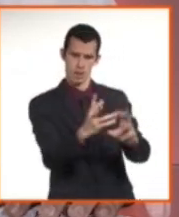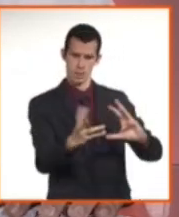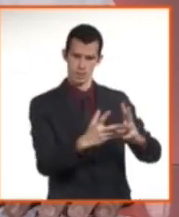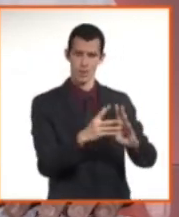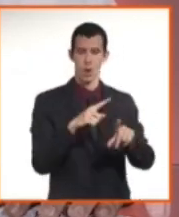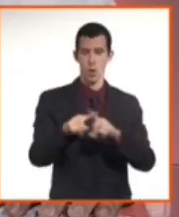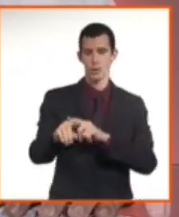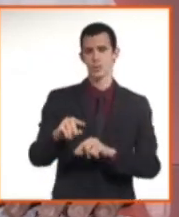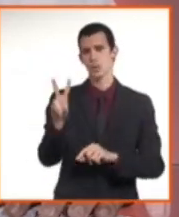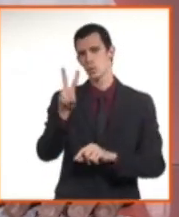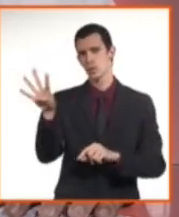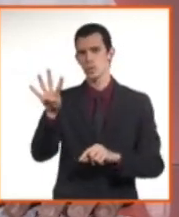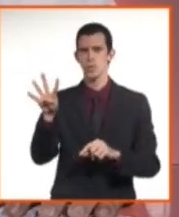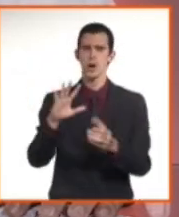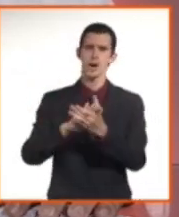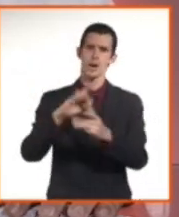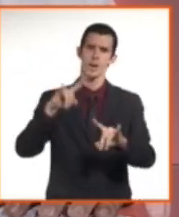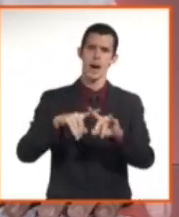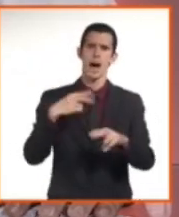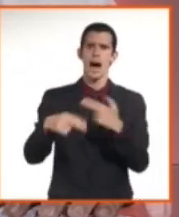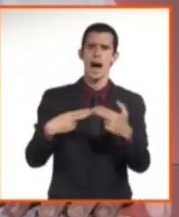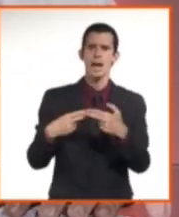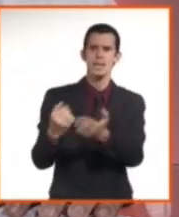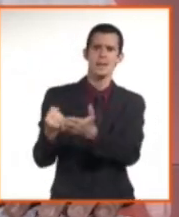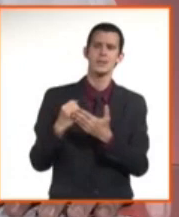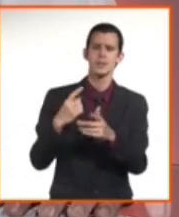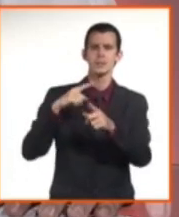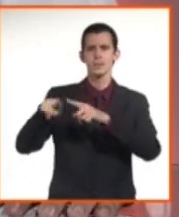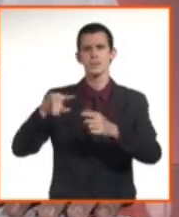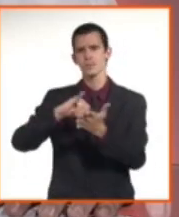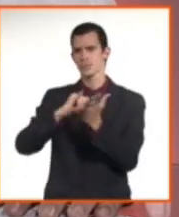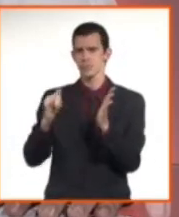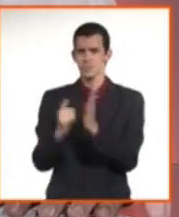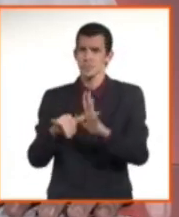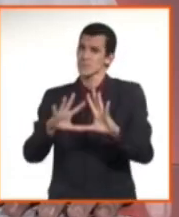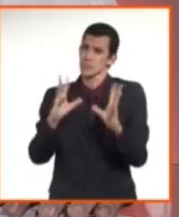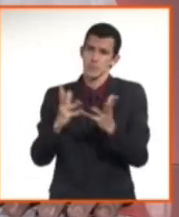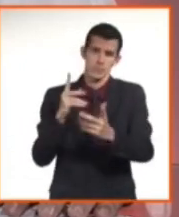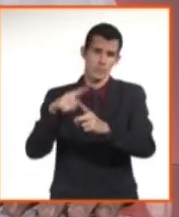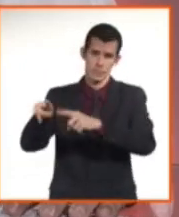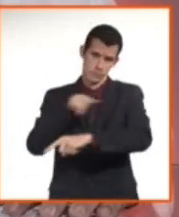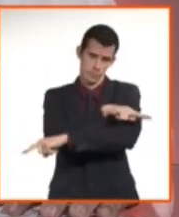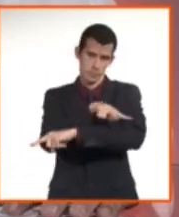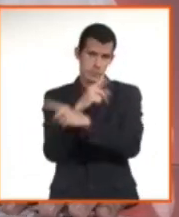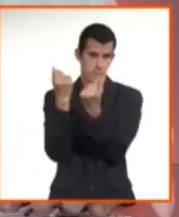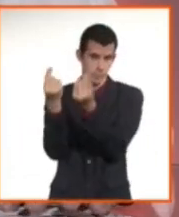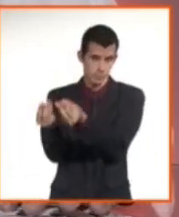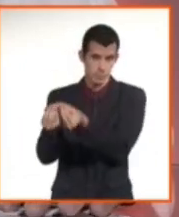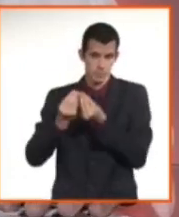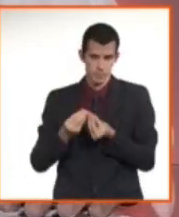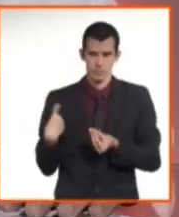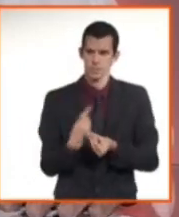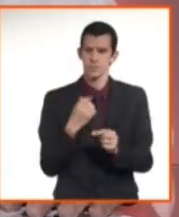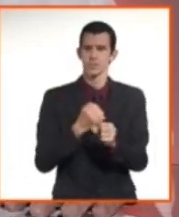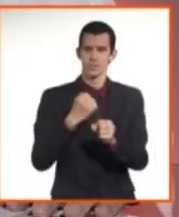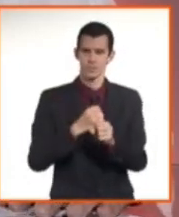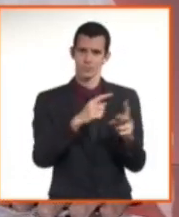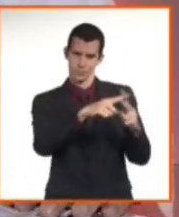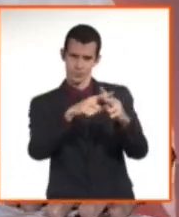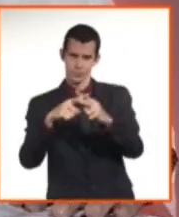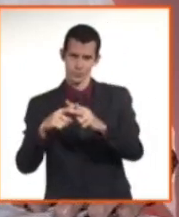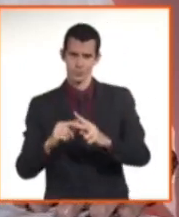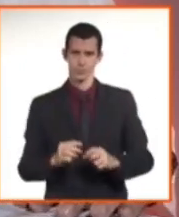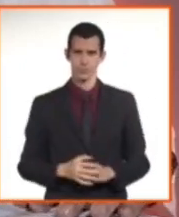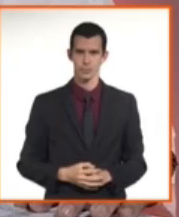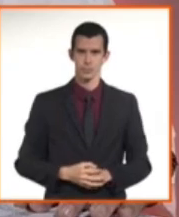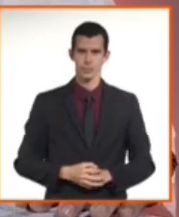empresa capital totalmente extranjero, mediante una empresa capital totalmente extranjero. Estamos también en esa dirección. Se van a